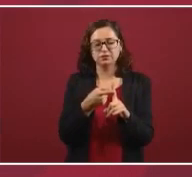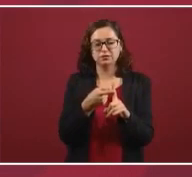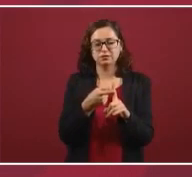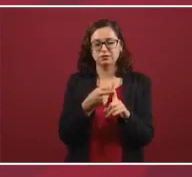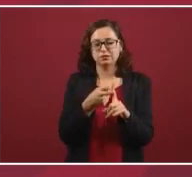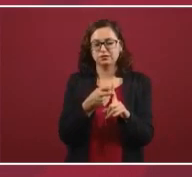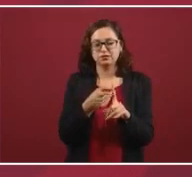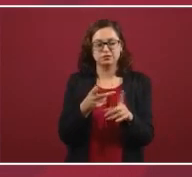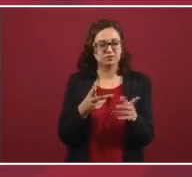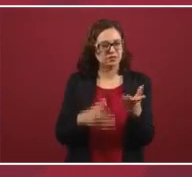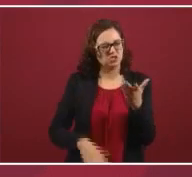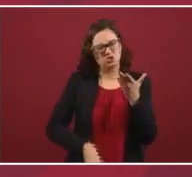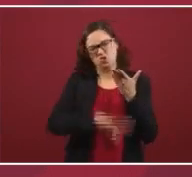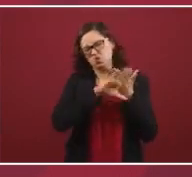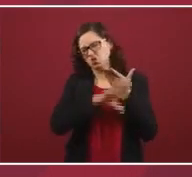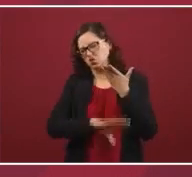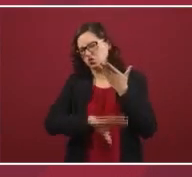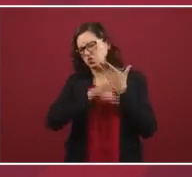está en contra de nosotros,